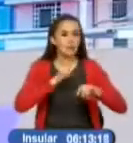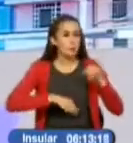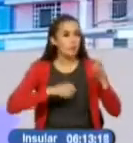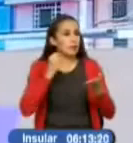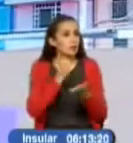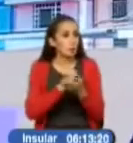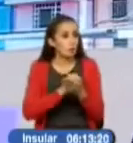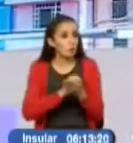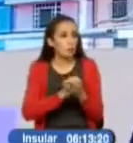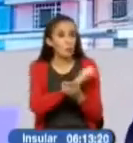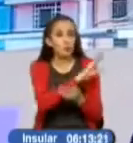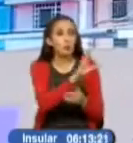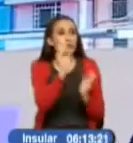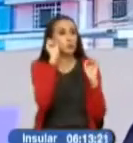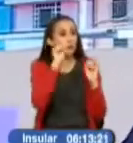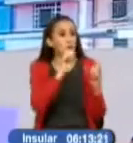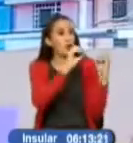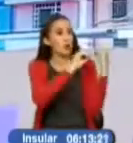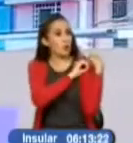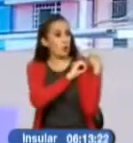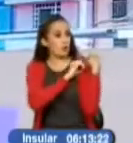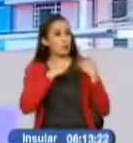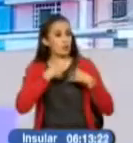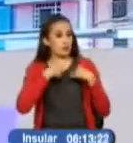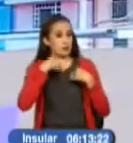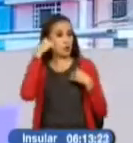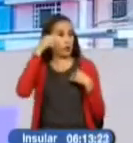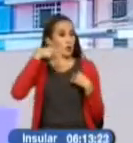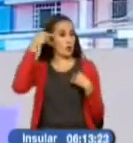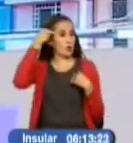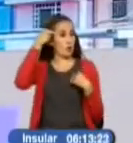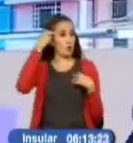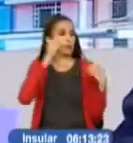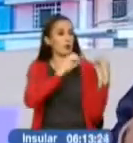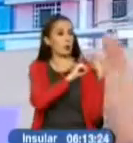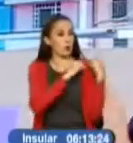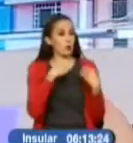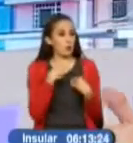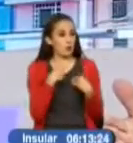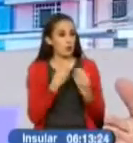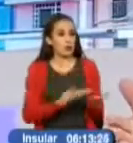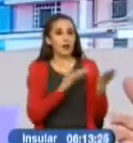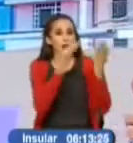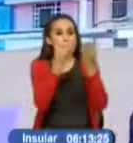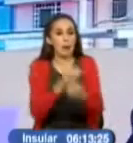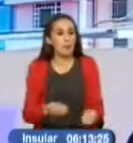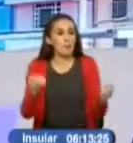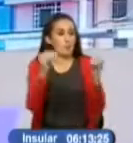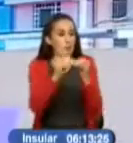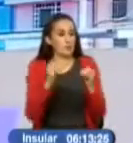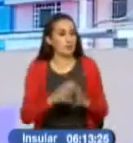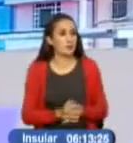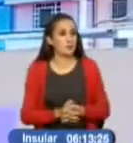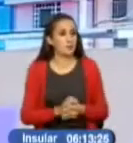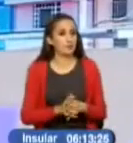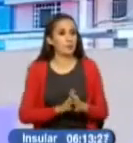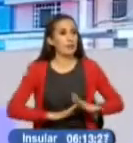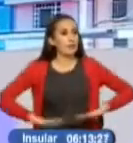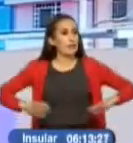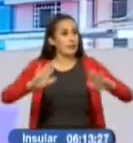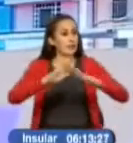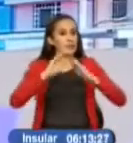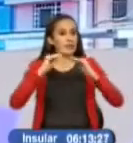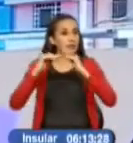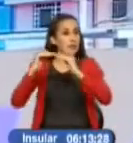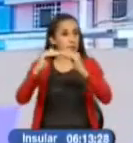cupo, nos parece que es una obligación nuestra, como parte de la política pública, ampliar las oportunidades. Y en esto, básicamente, la